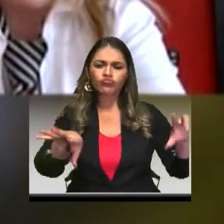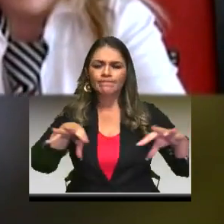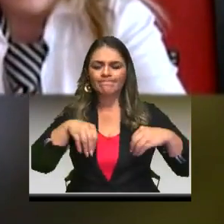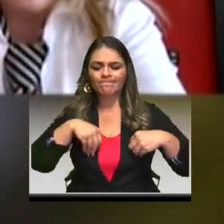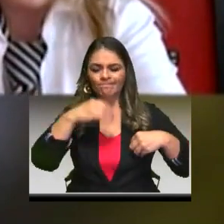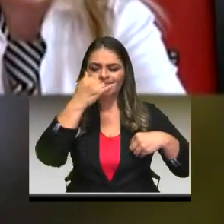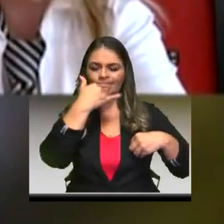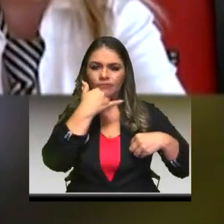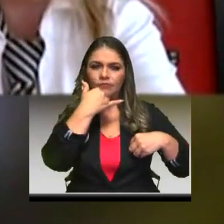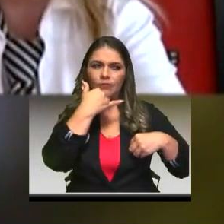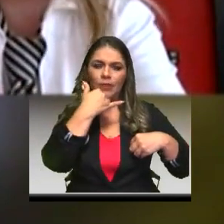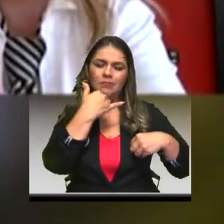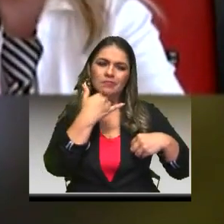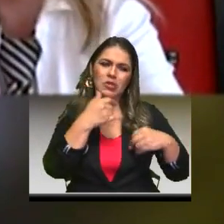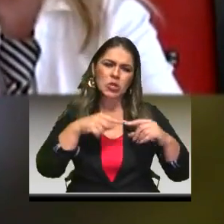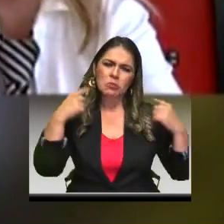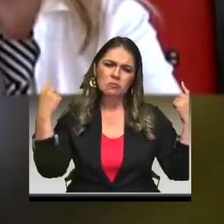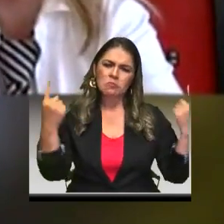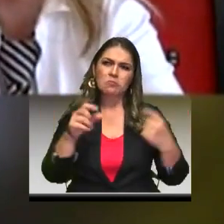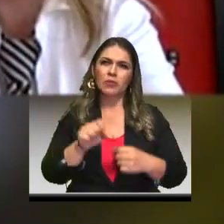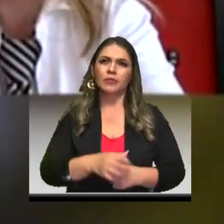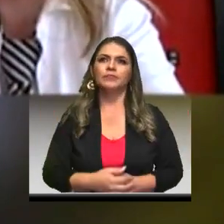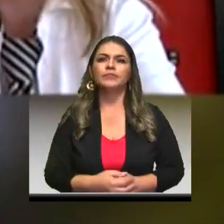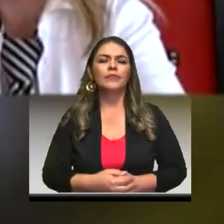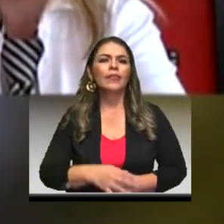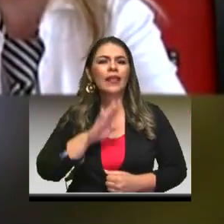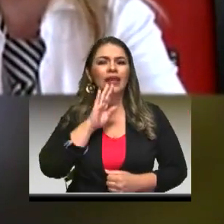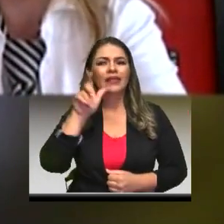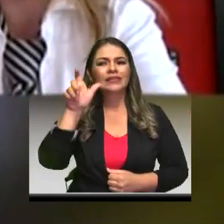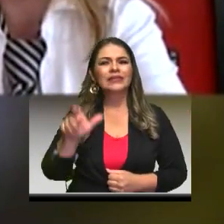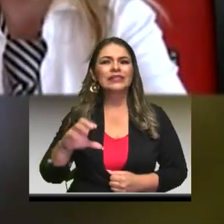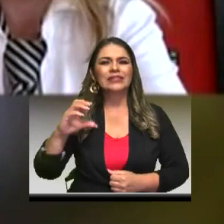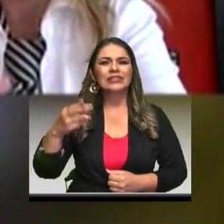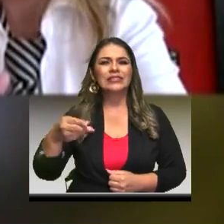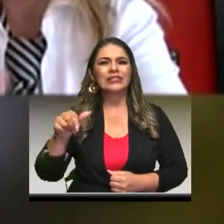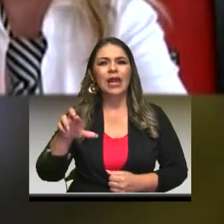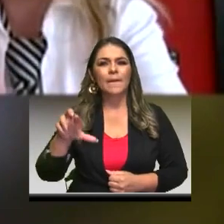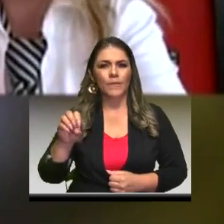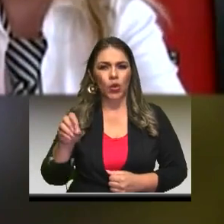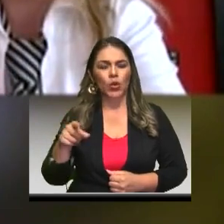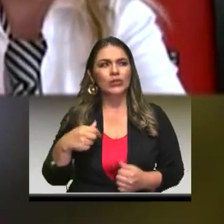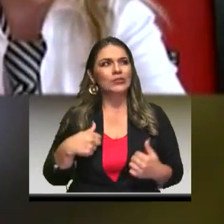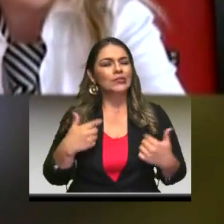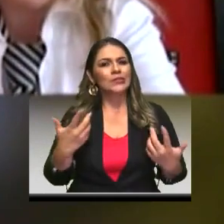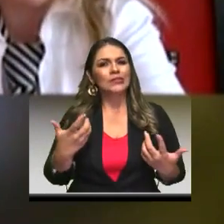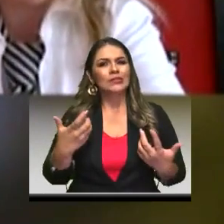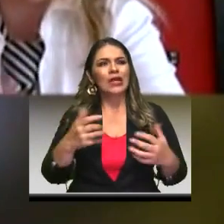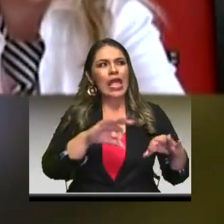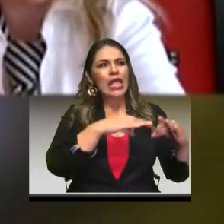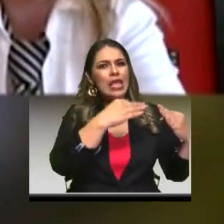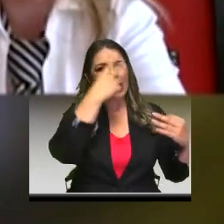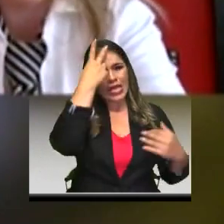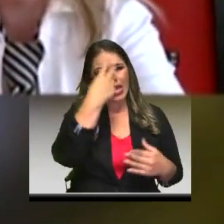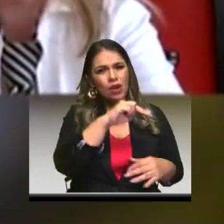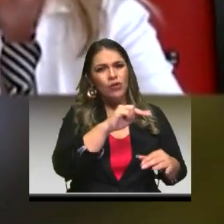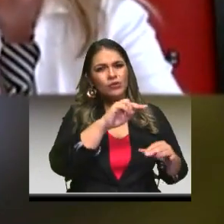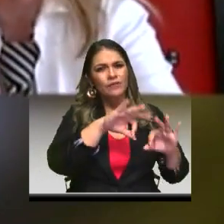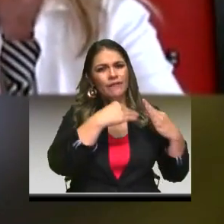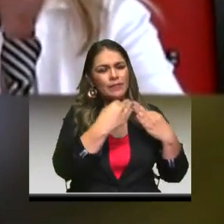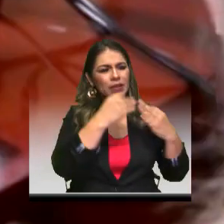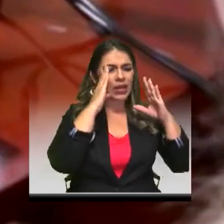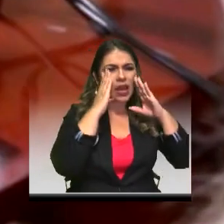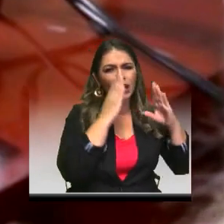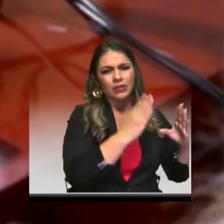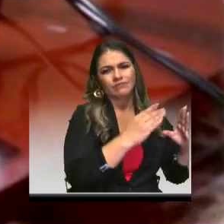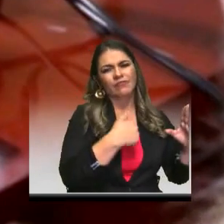Sí, claro que lo hay arrepentimientos. Por ejemplo, el Chapo se arrepentía mucho de no haber podido pasar más tiempo con sus hijos cuando estaban